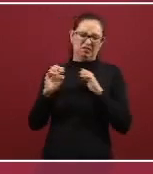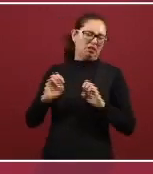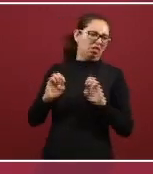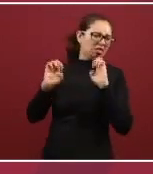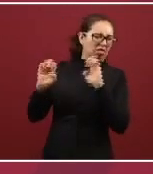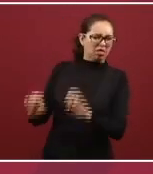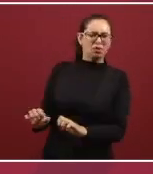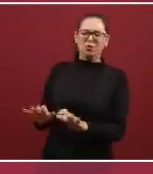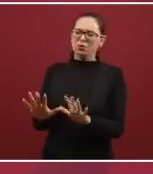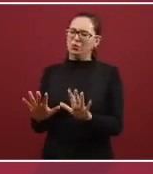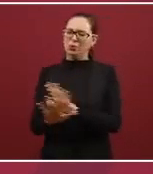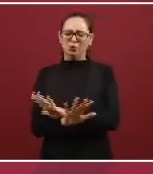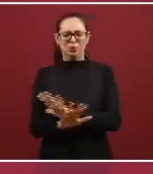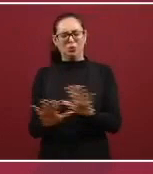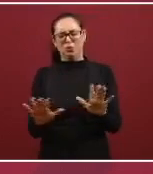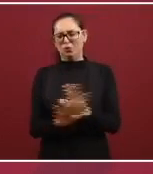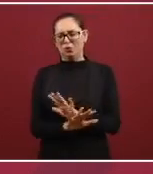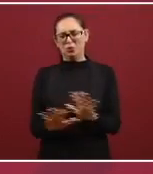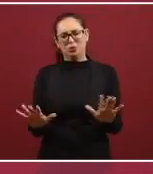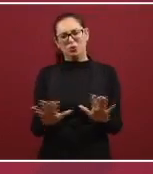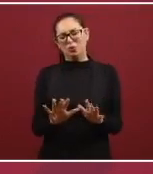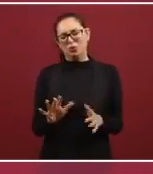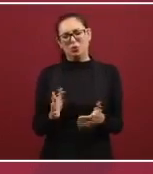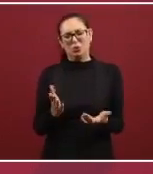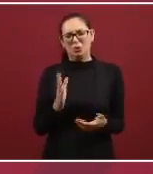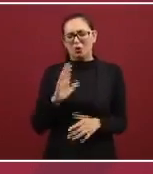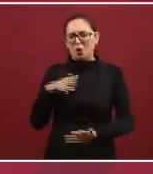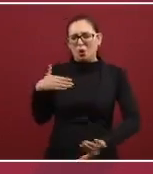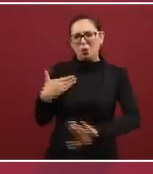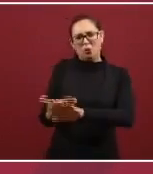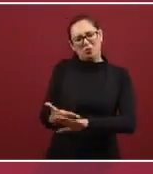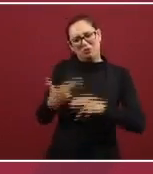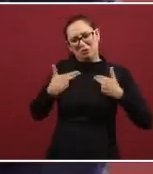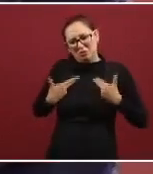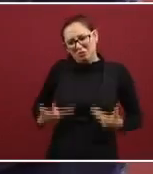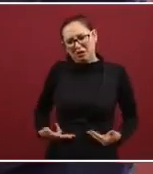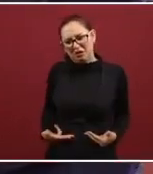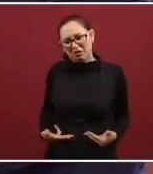que eso es inhumano,